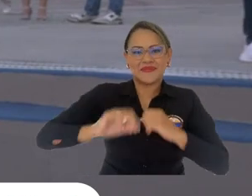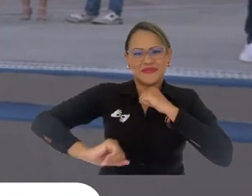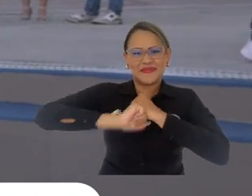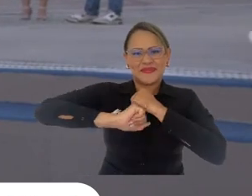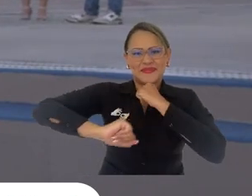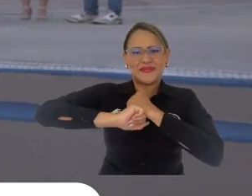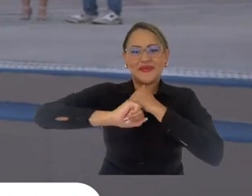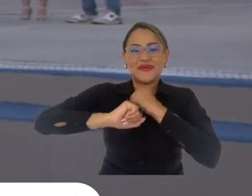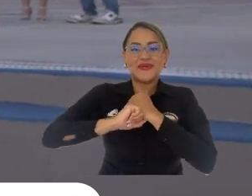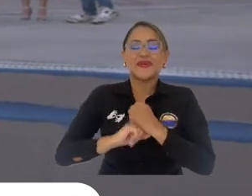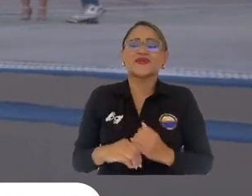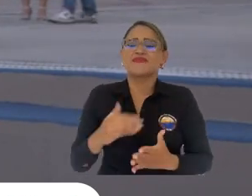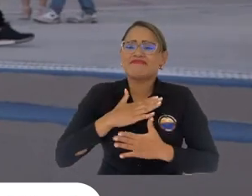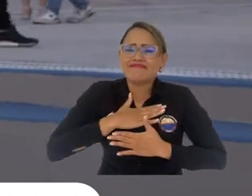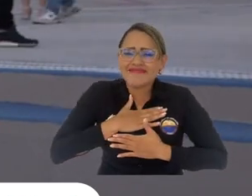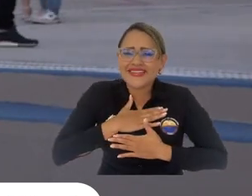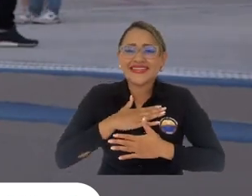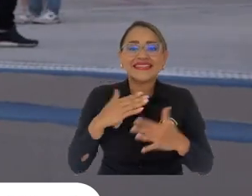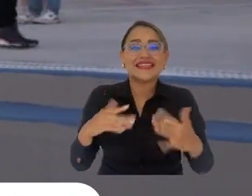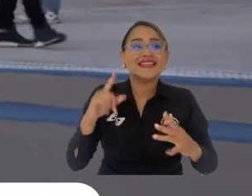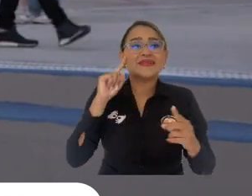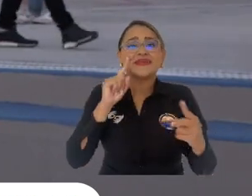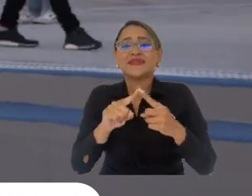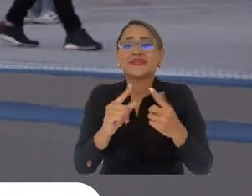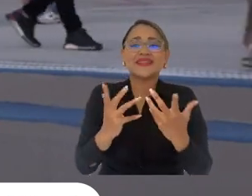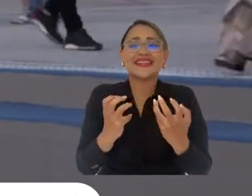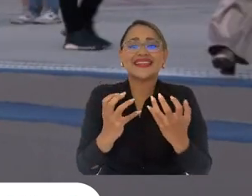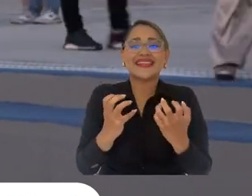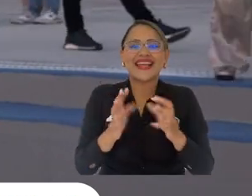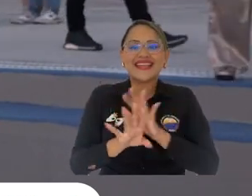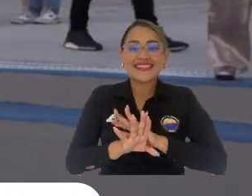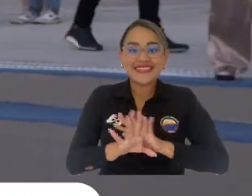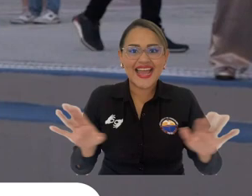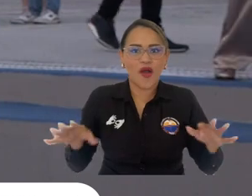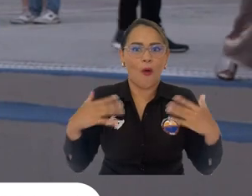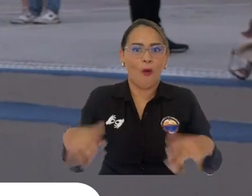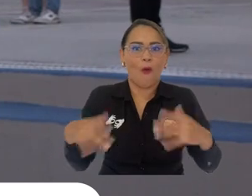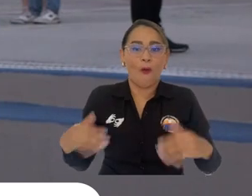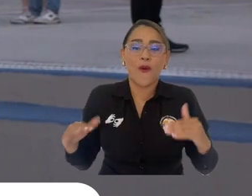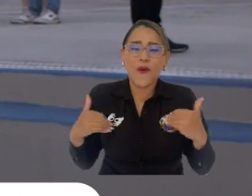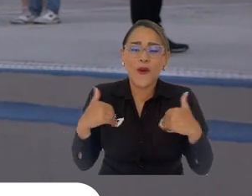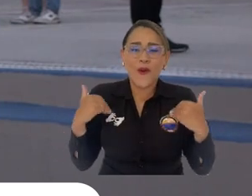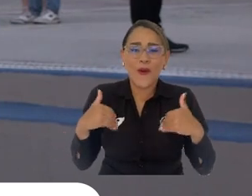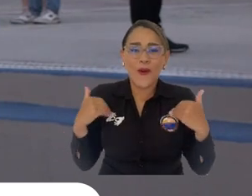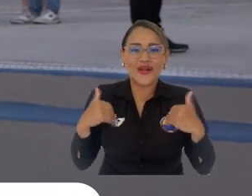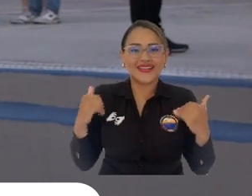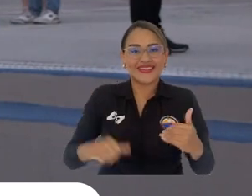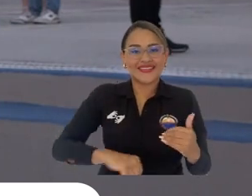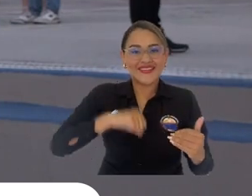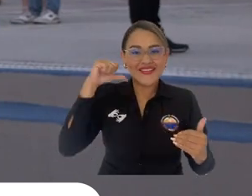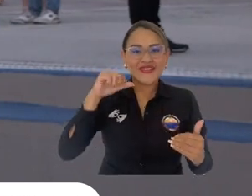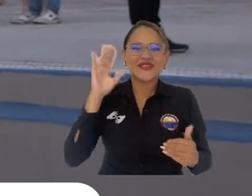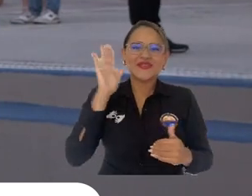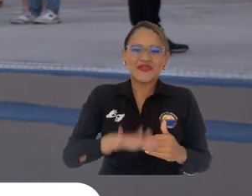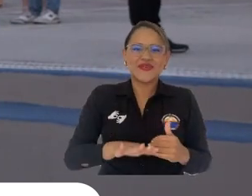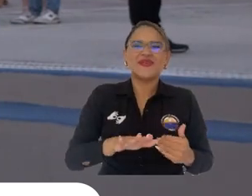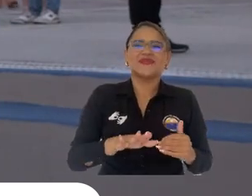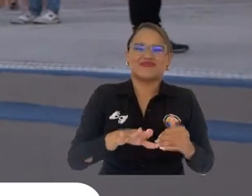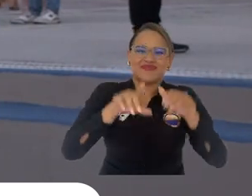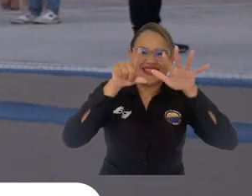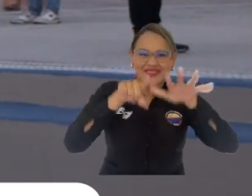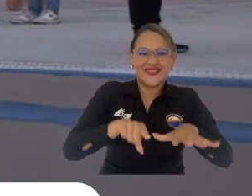en nosotros, que de corazón esperamos haber cumplido con las expectativas que tenían, que nos sentimos privilegiados por haber sido ese